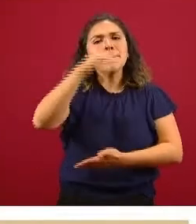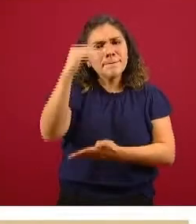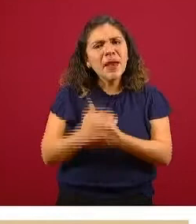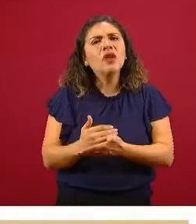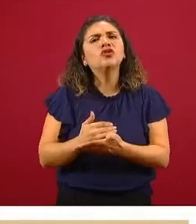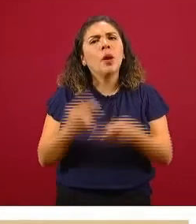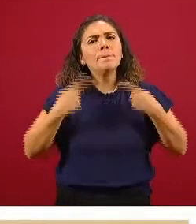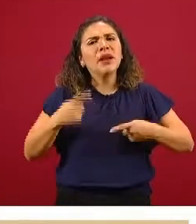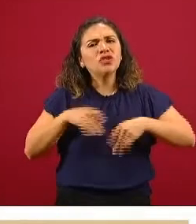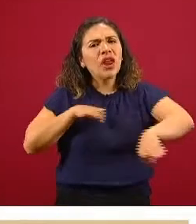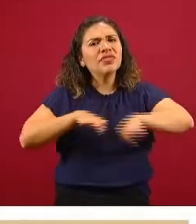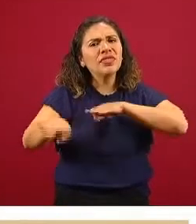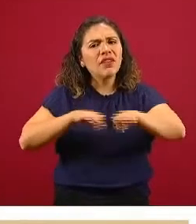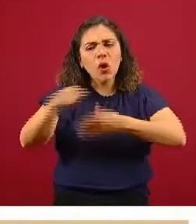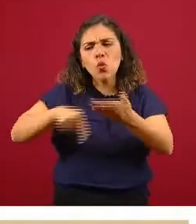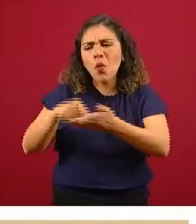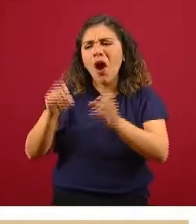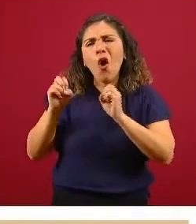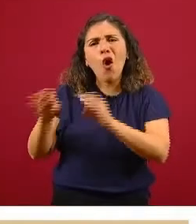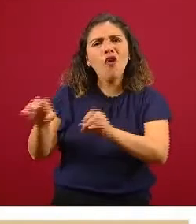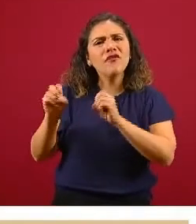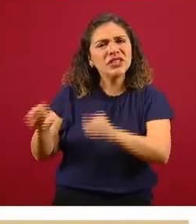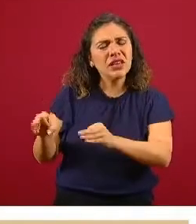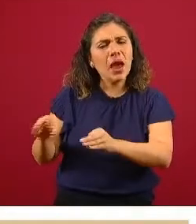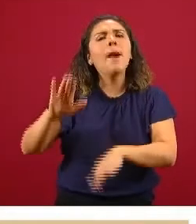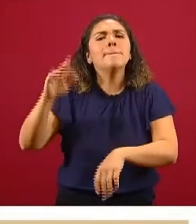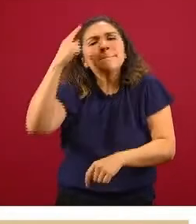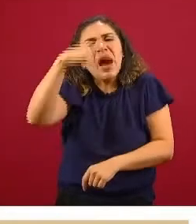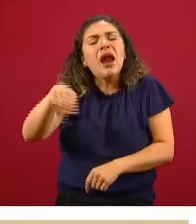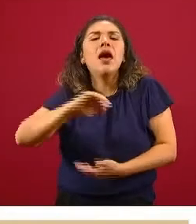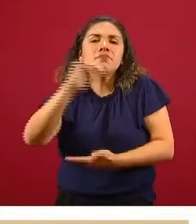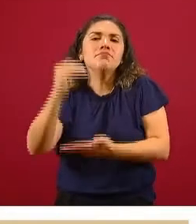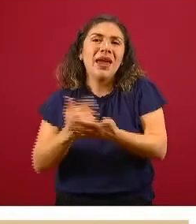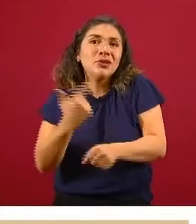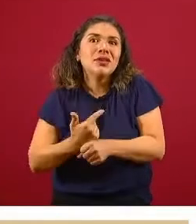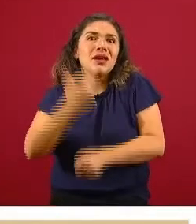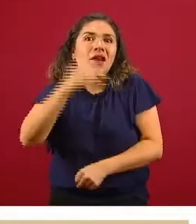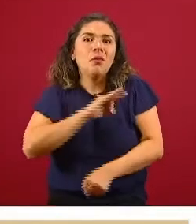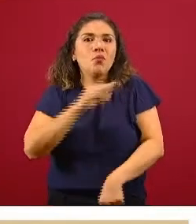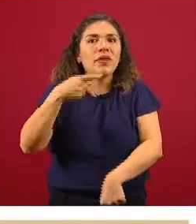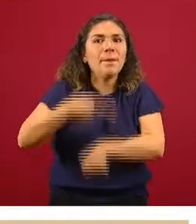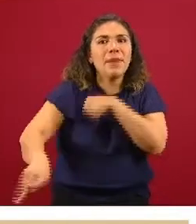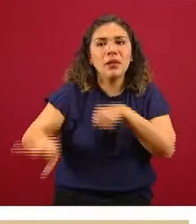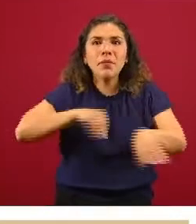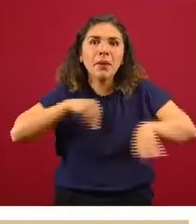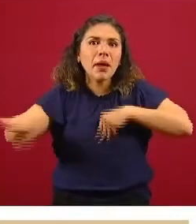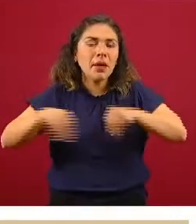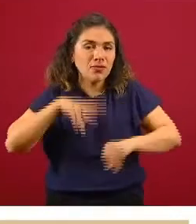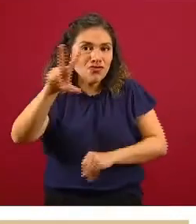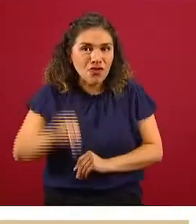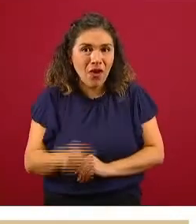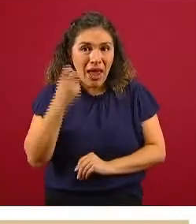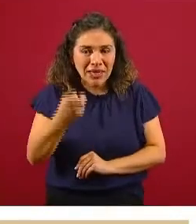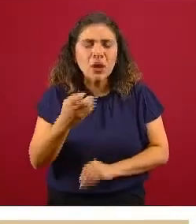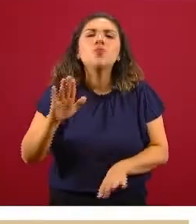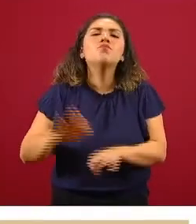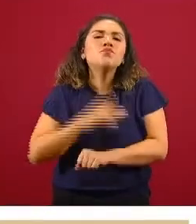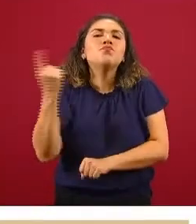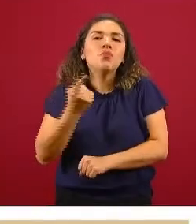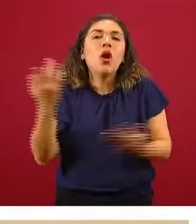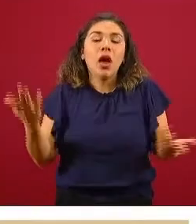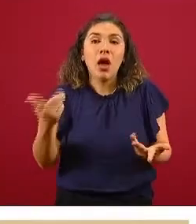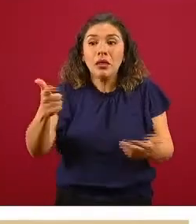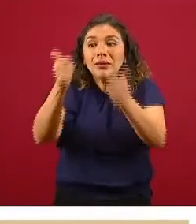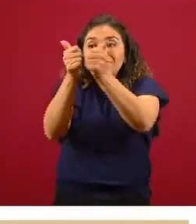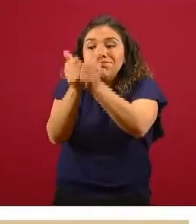la cantidad de trabajadores en las oficinas, con el afán de disminuir el riesgo de contagio. ¿Por qué? Porque